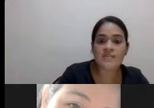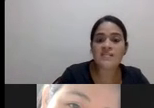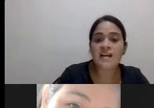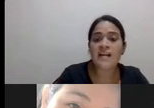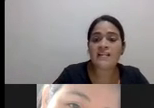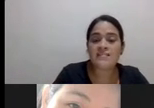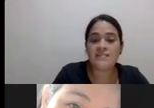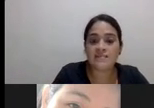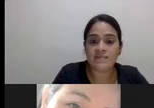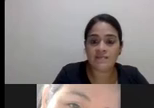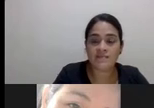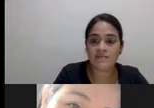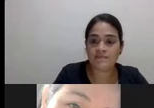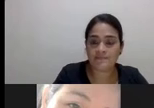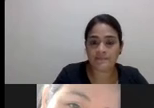Sí está.